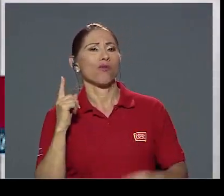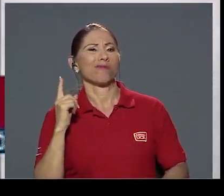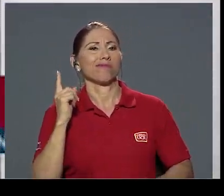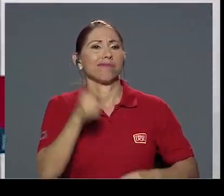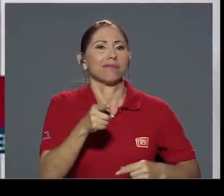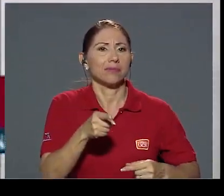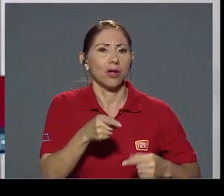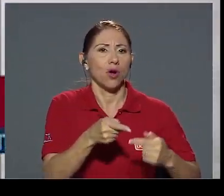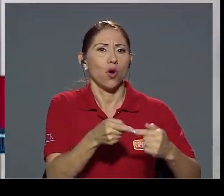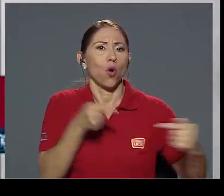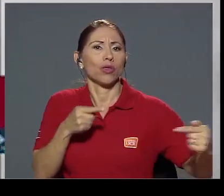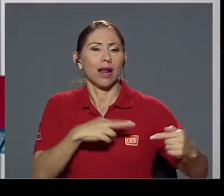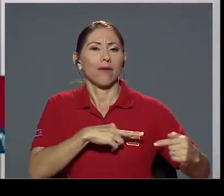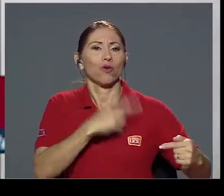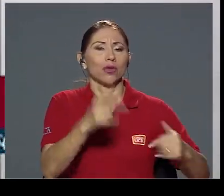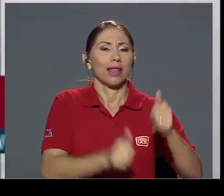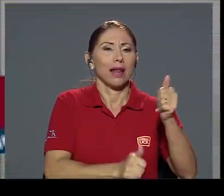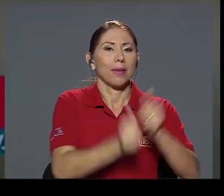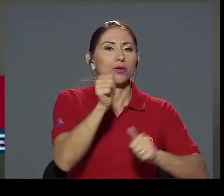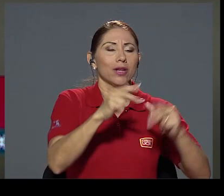de los ciudadanos nicaragüenses.